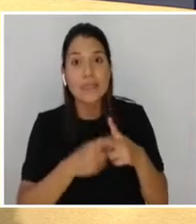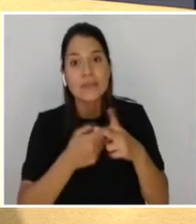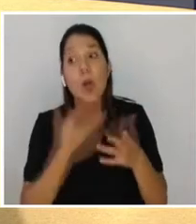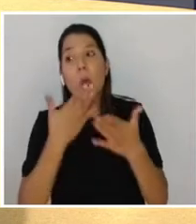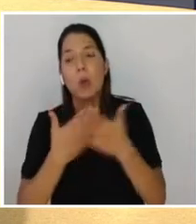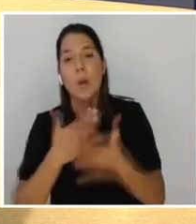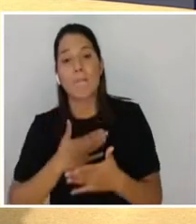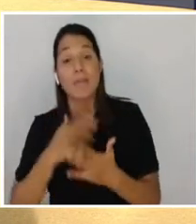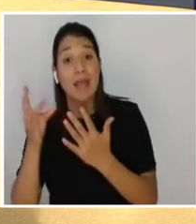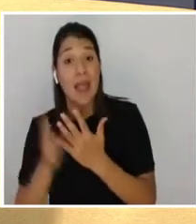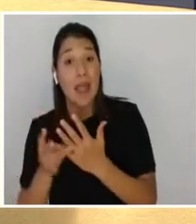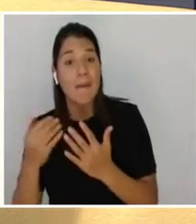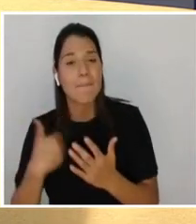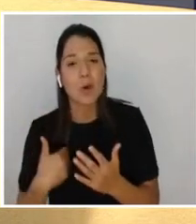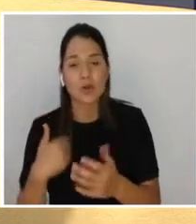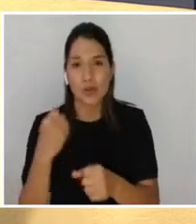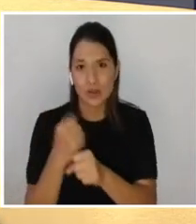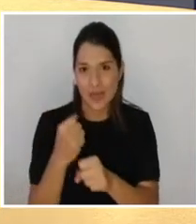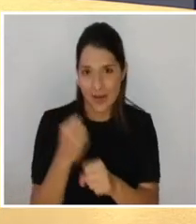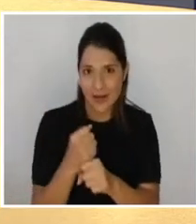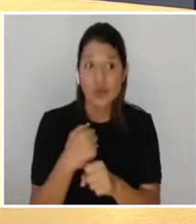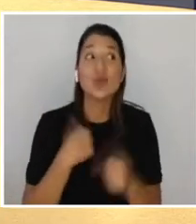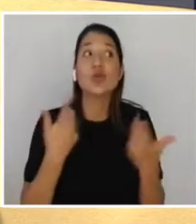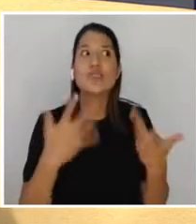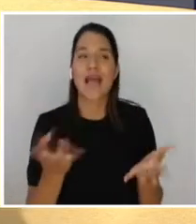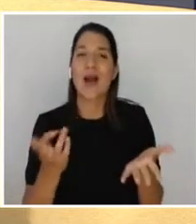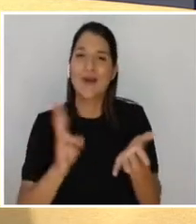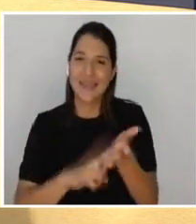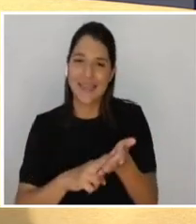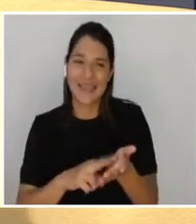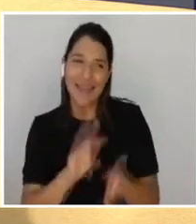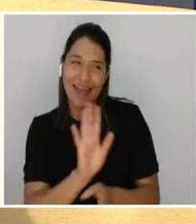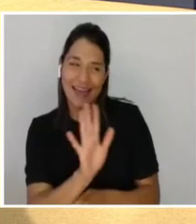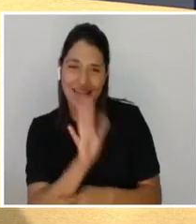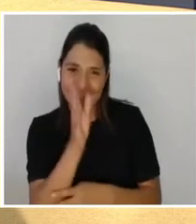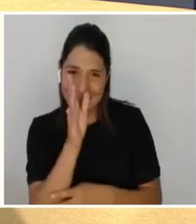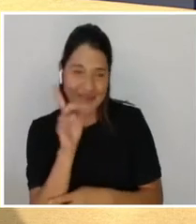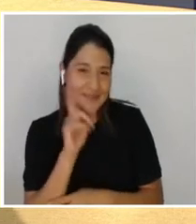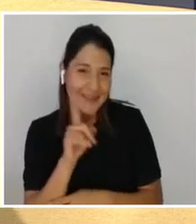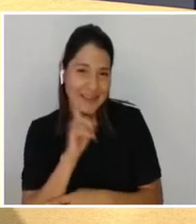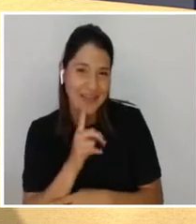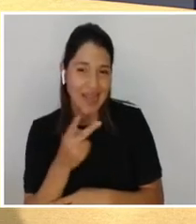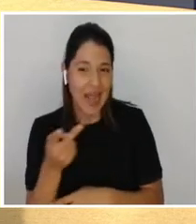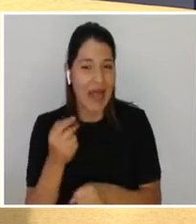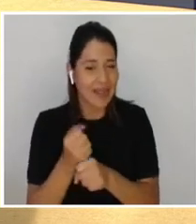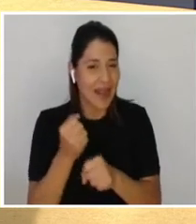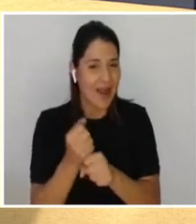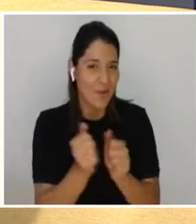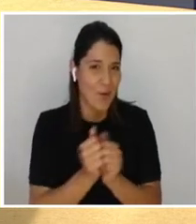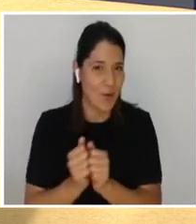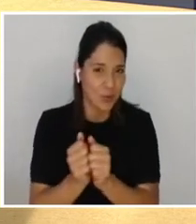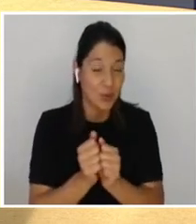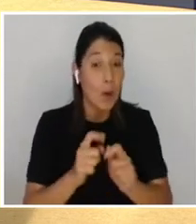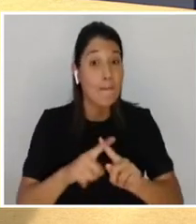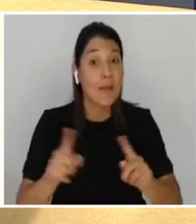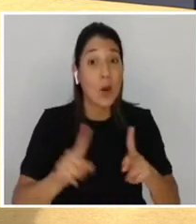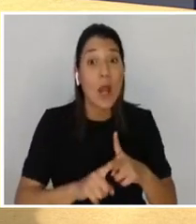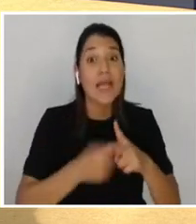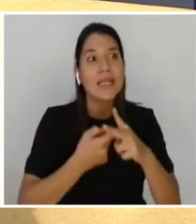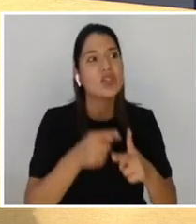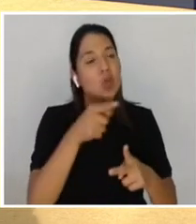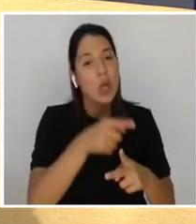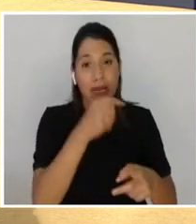trabajando, ahora ya lo contraté, mentira, trabajamos juntos en esto, pero al principio él trabajaba, entonces